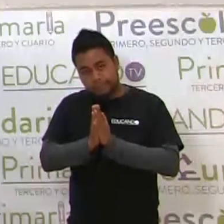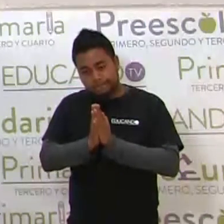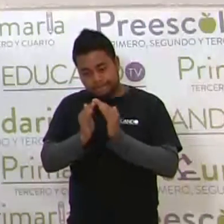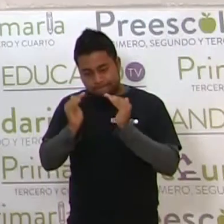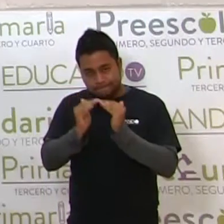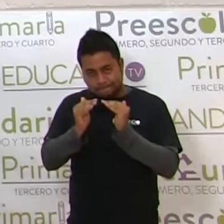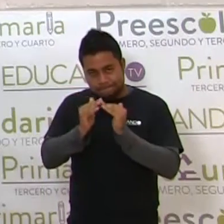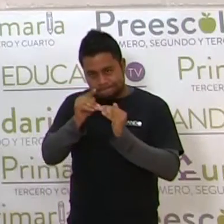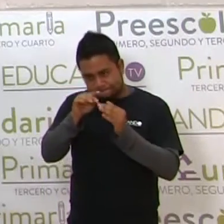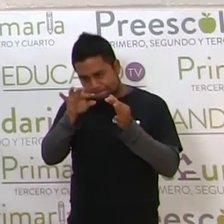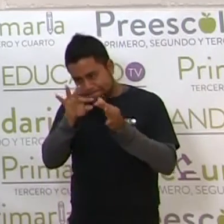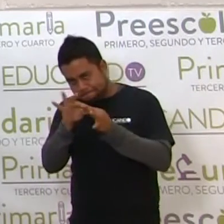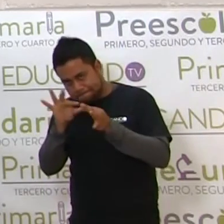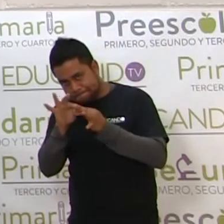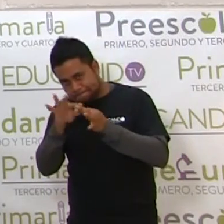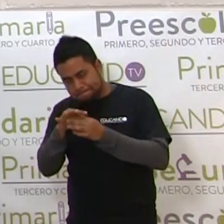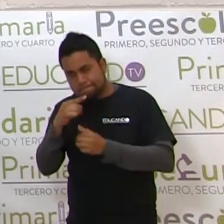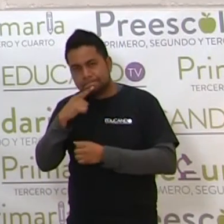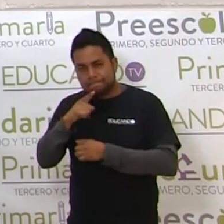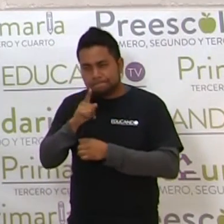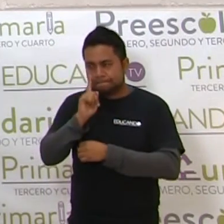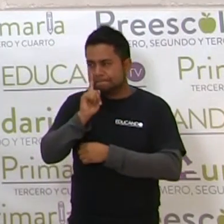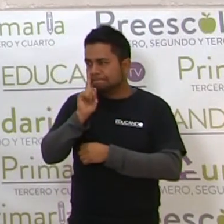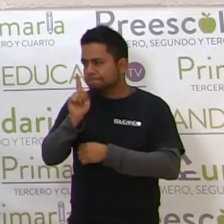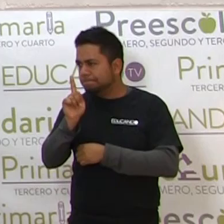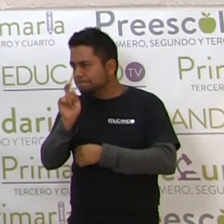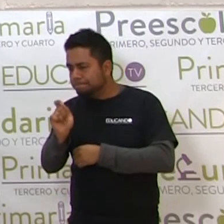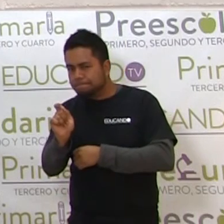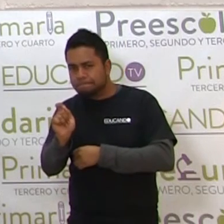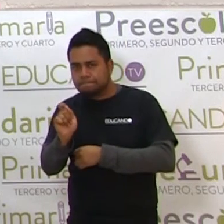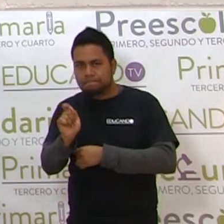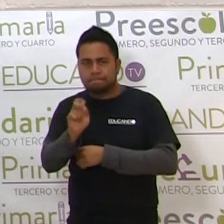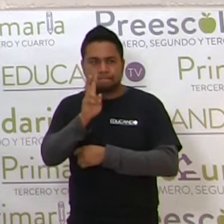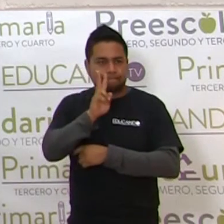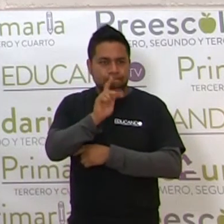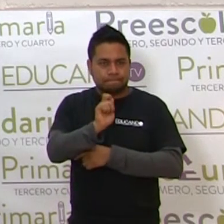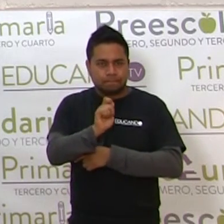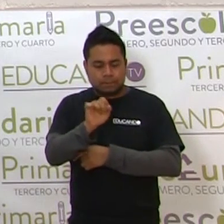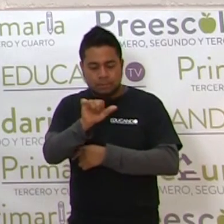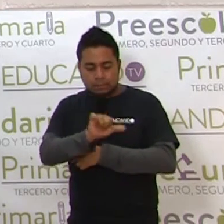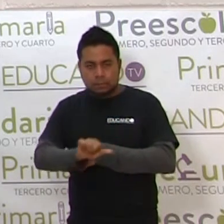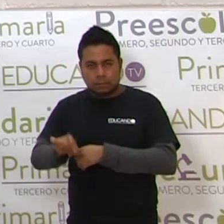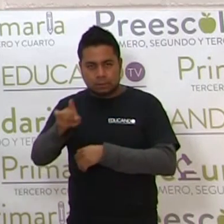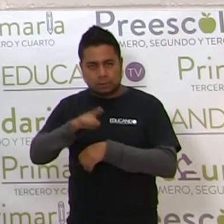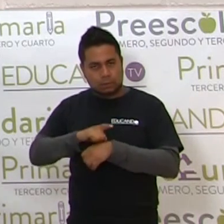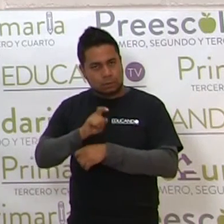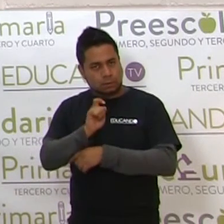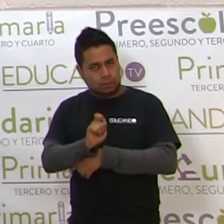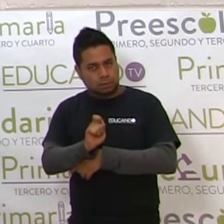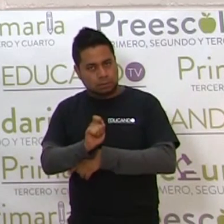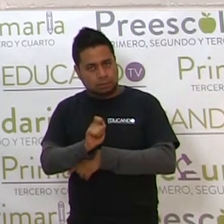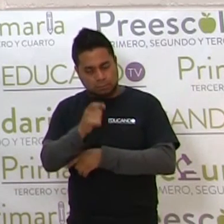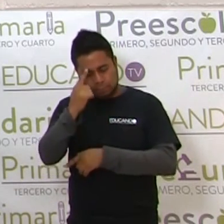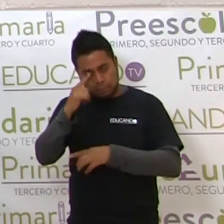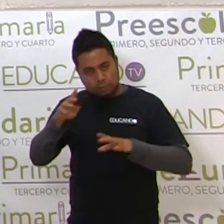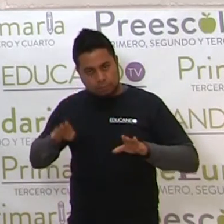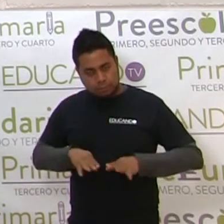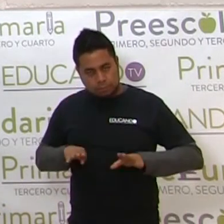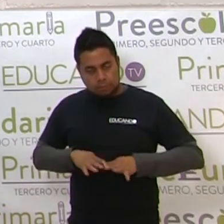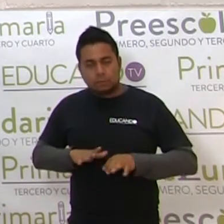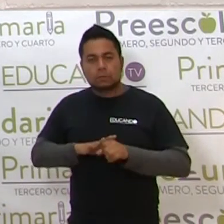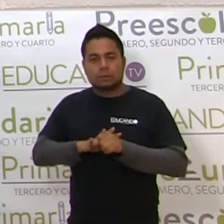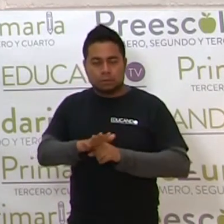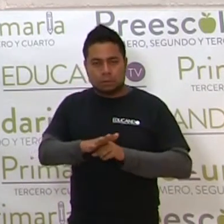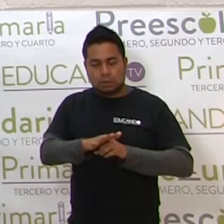describas platiques qué es lo que ves el día de hoy vimos entonces la descripción de los